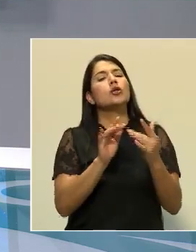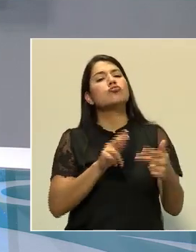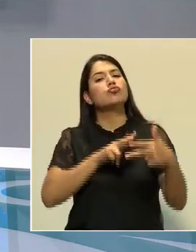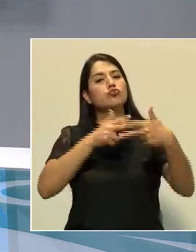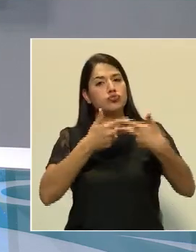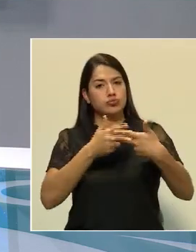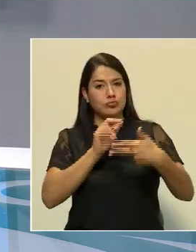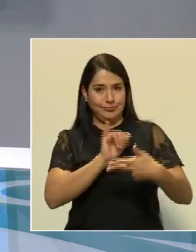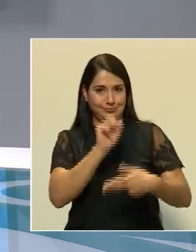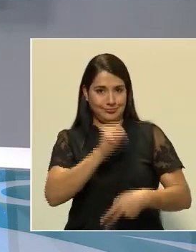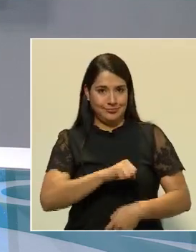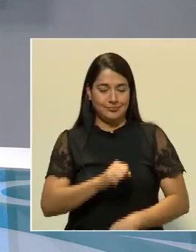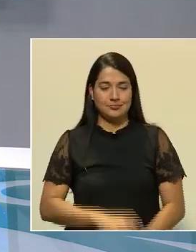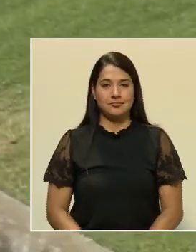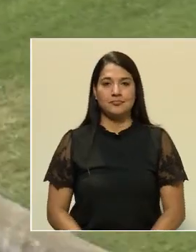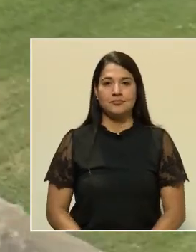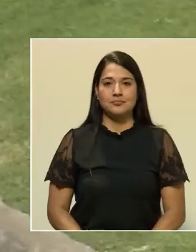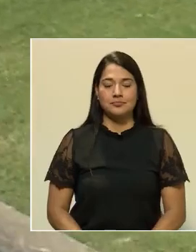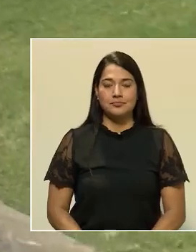virtual.